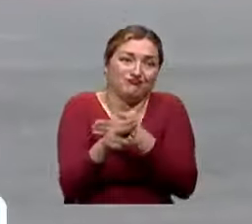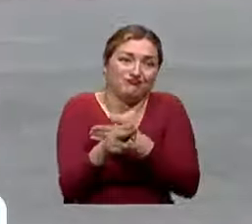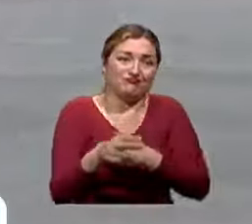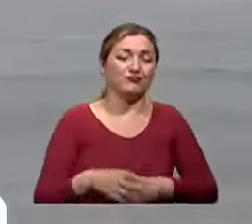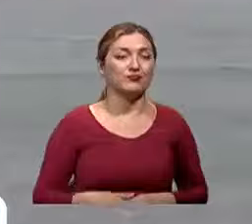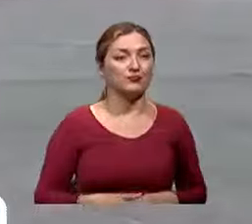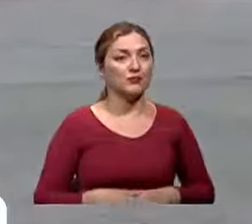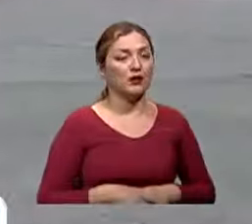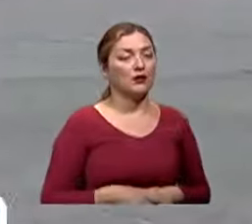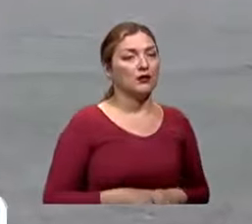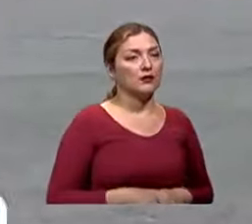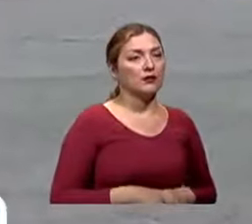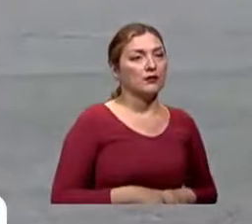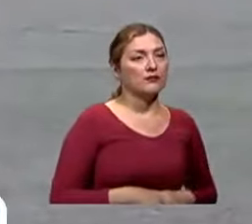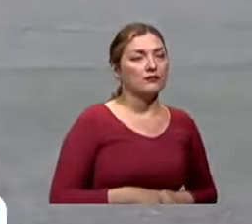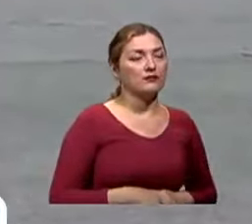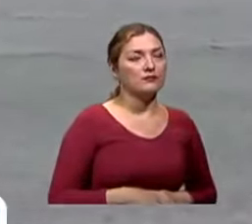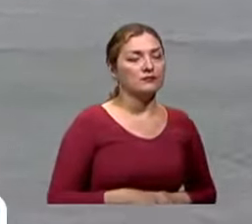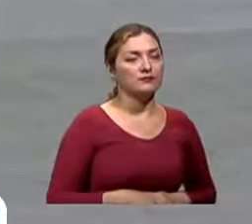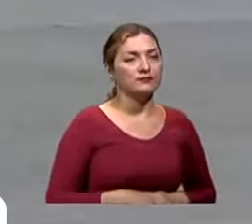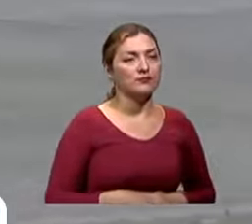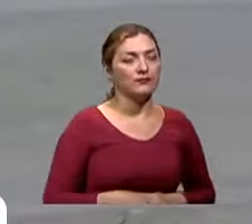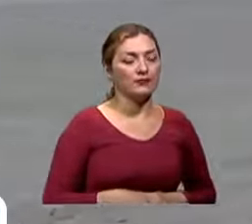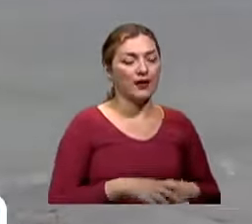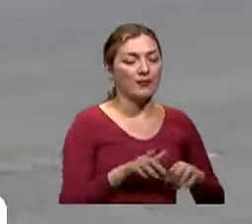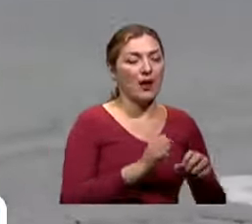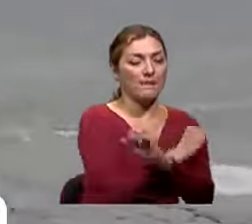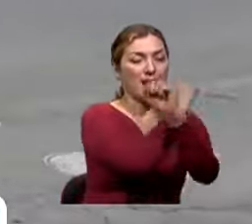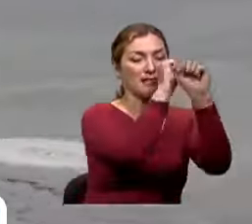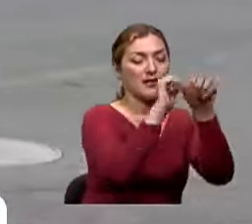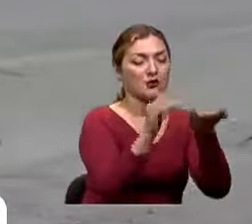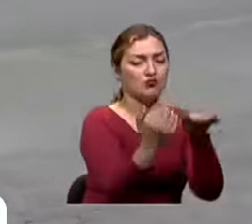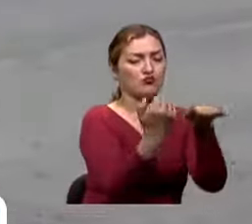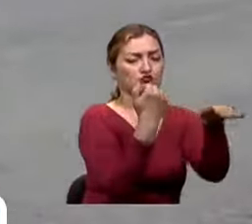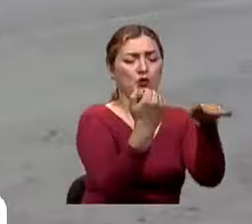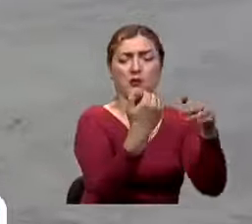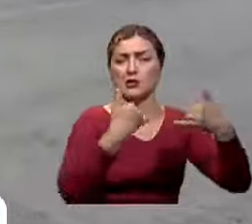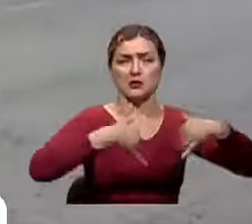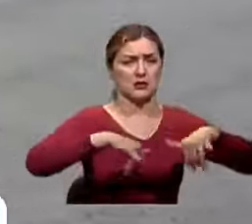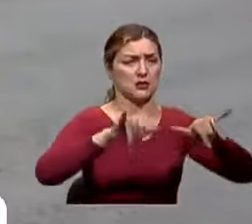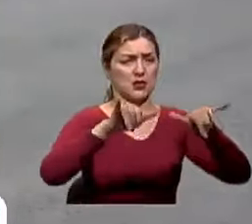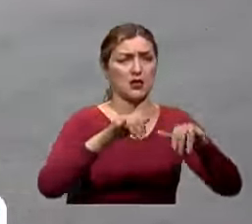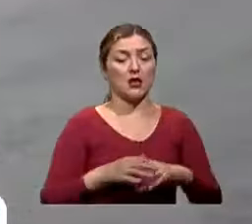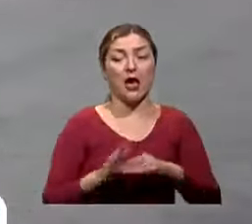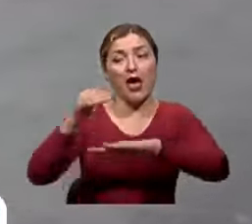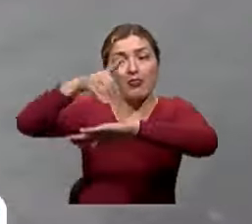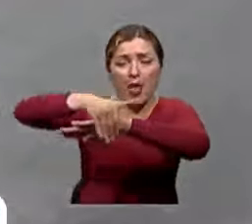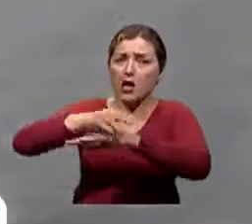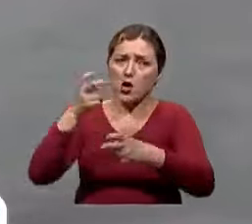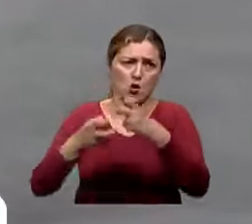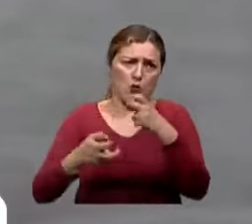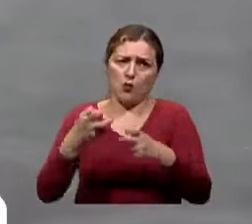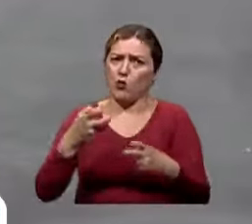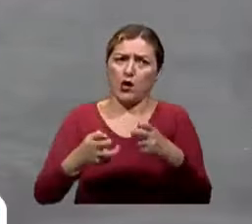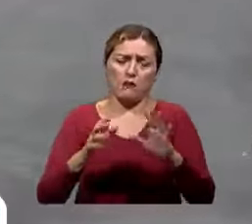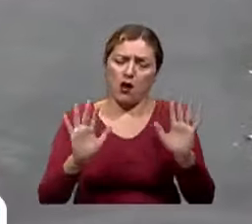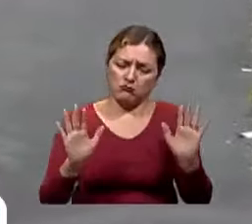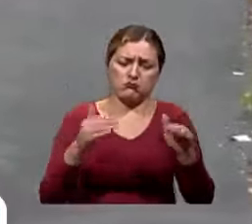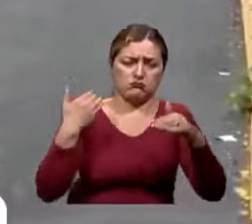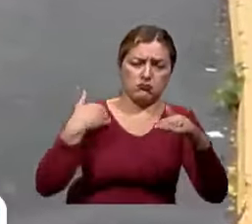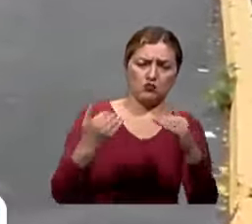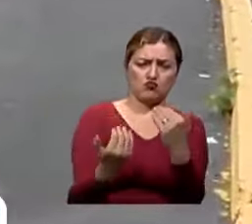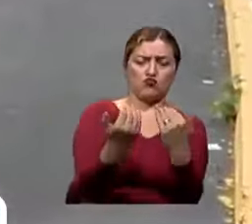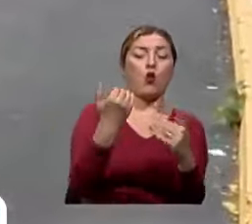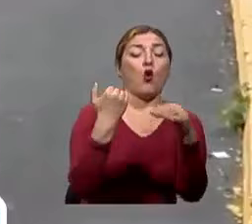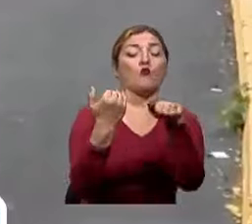¿el contraflujo que ustedes suelen tener en la mañana y en las tardes se mantiene? El de la tarde no hay problema porque se pasa por el deprimido y se baja al valle, o